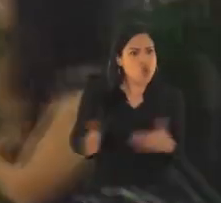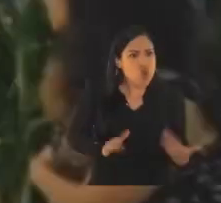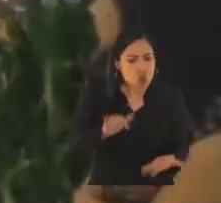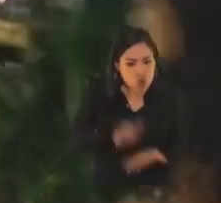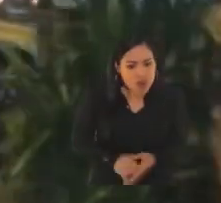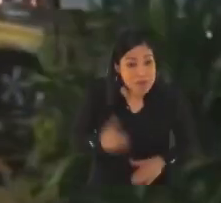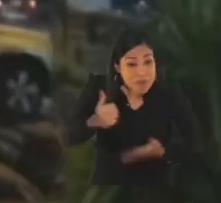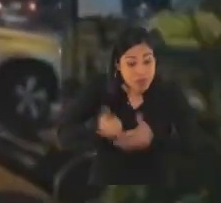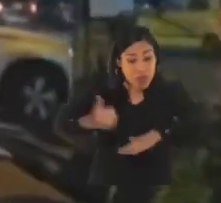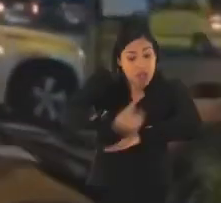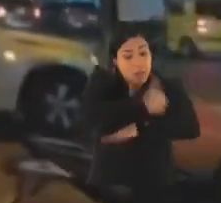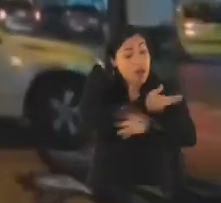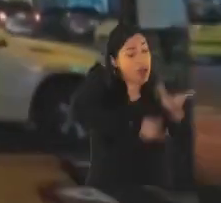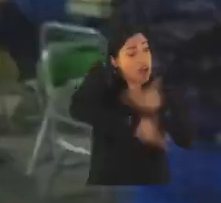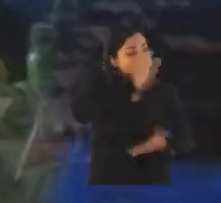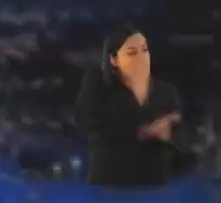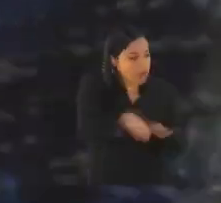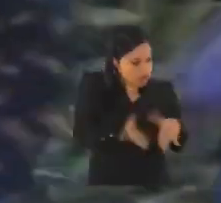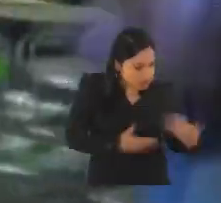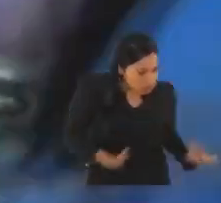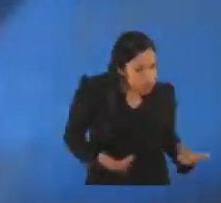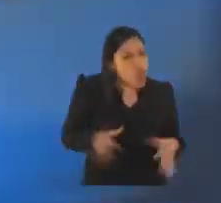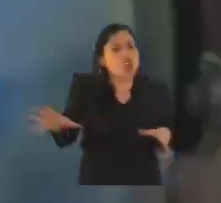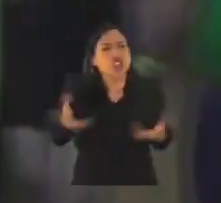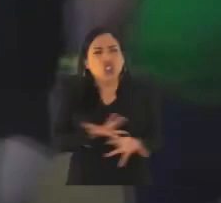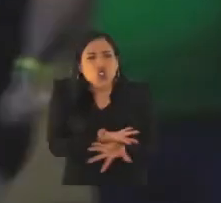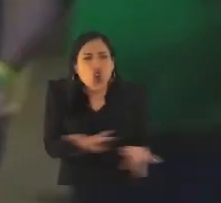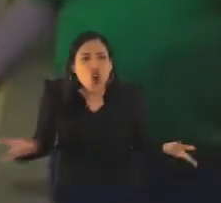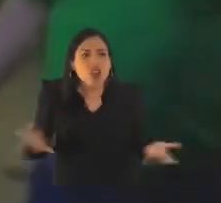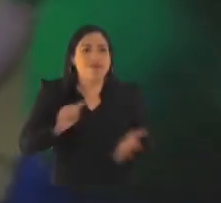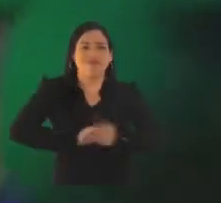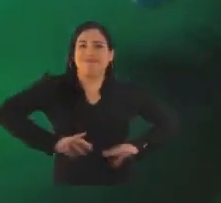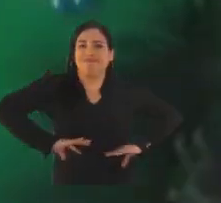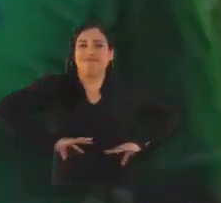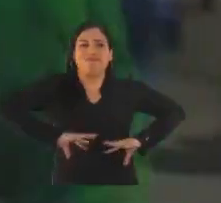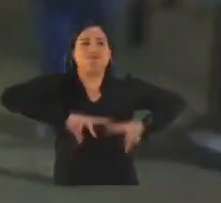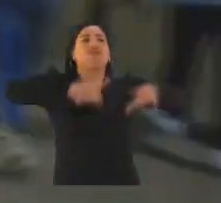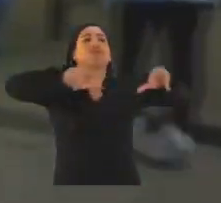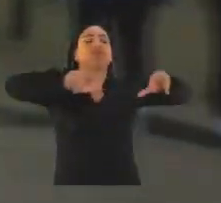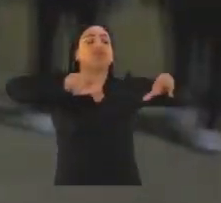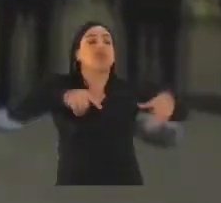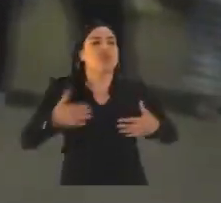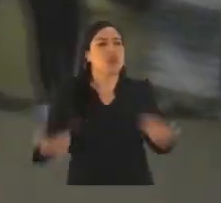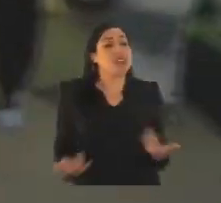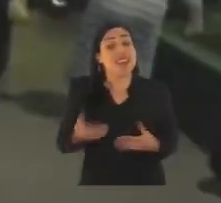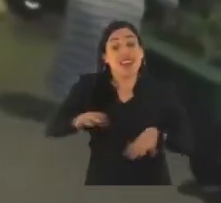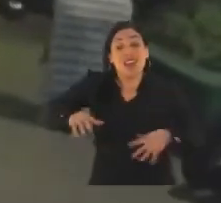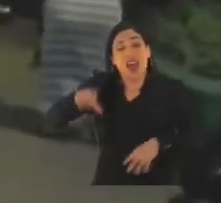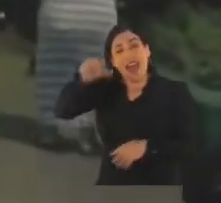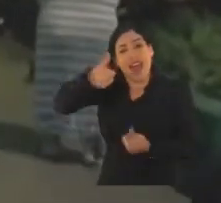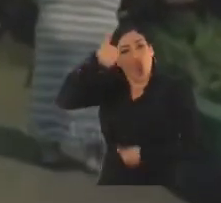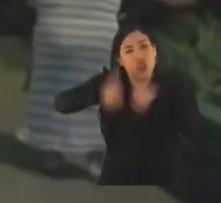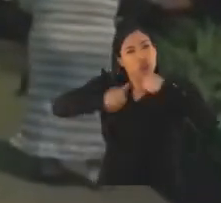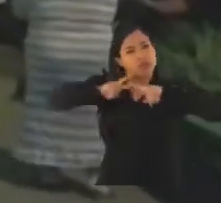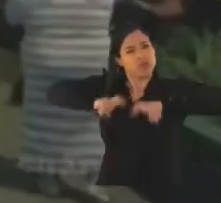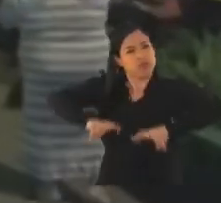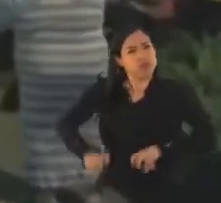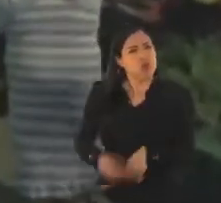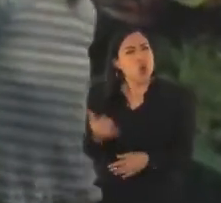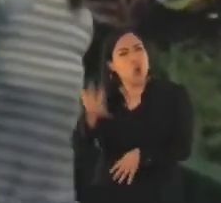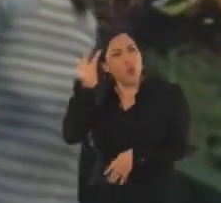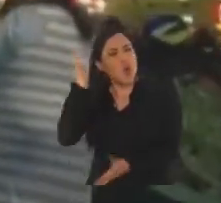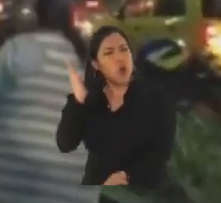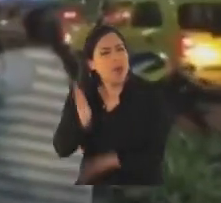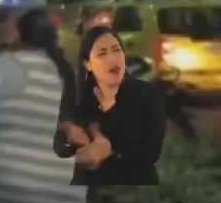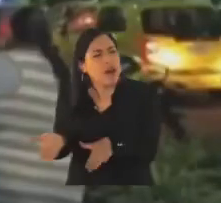ahí en el momento. Además, todas sus pertenencias le fueron hurtadas. Lo que están investigando las autoridades es cuál podría ser